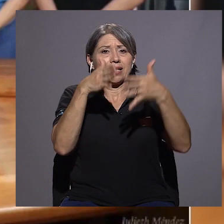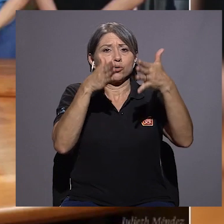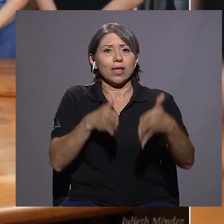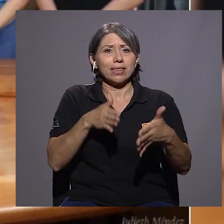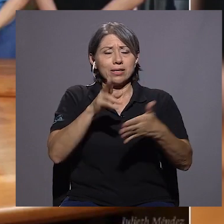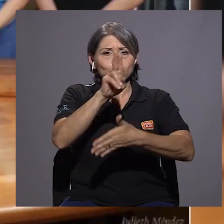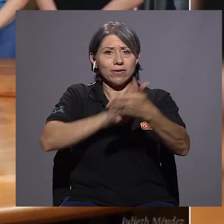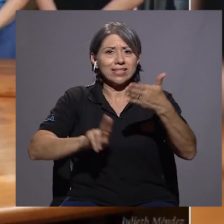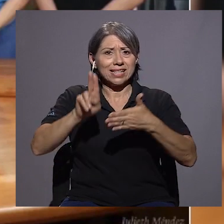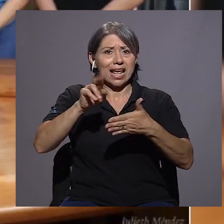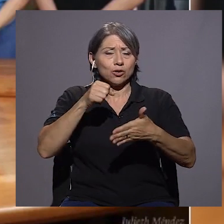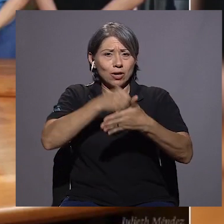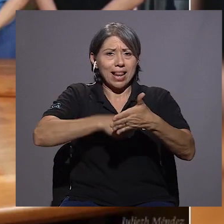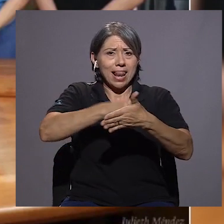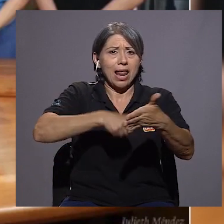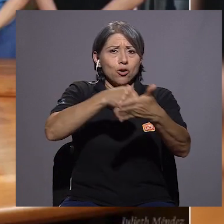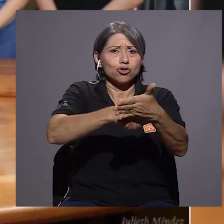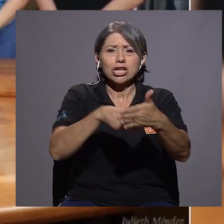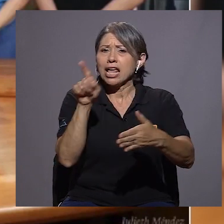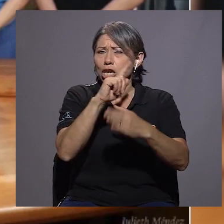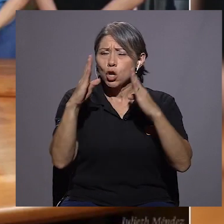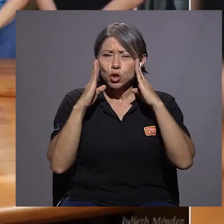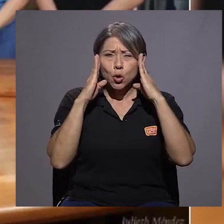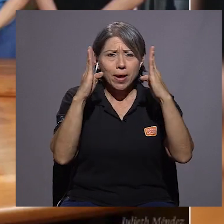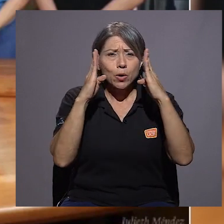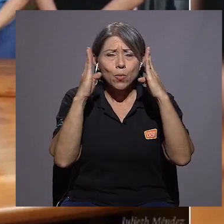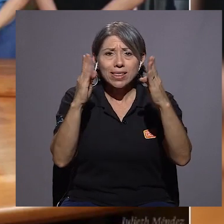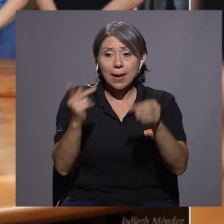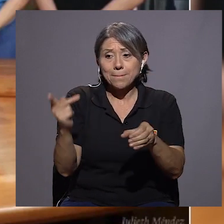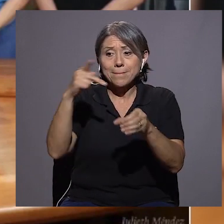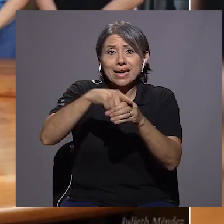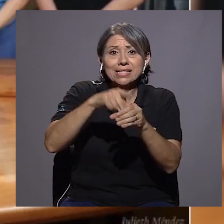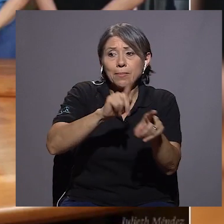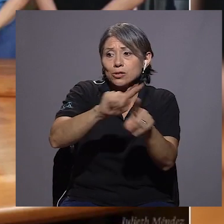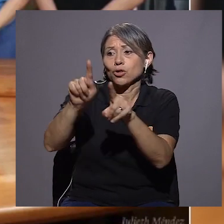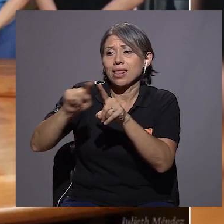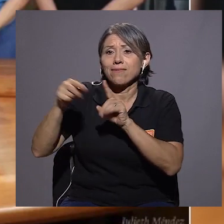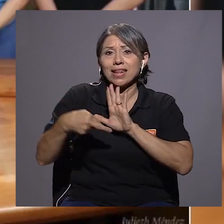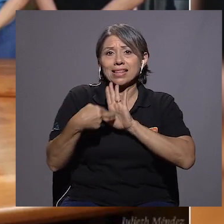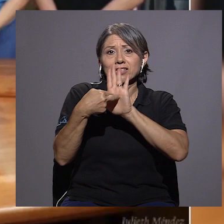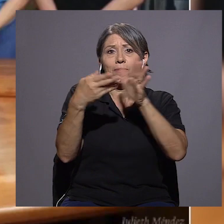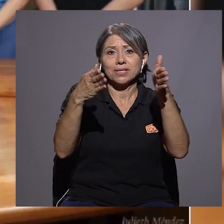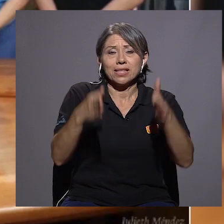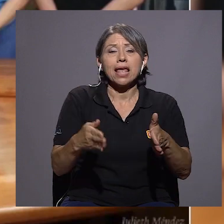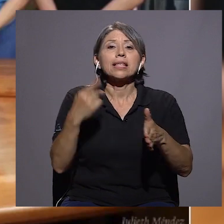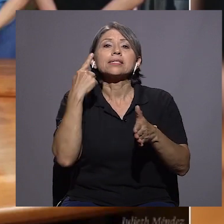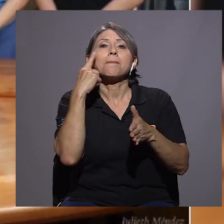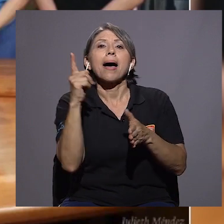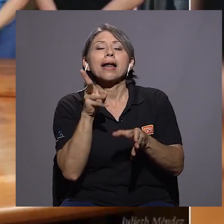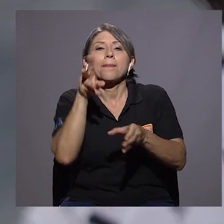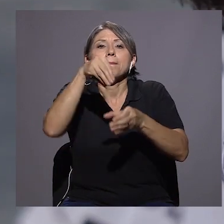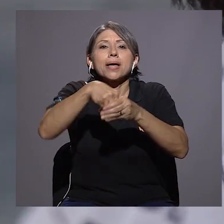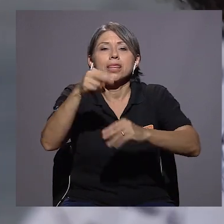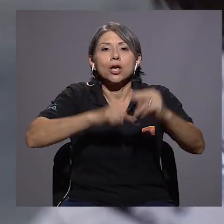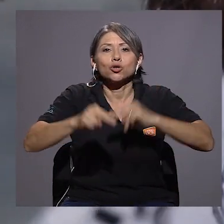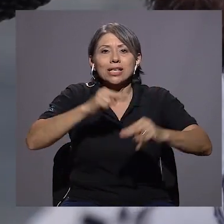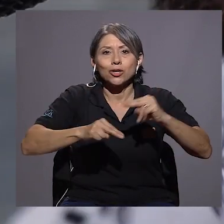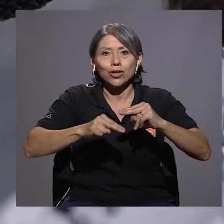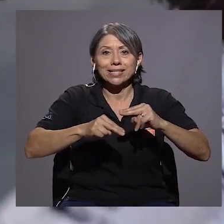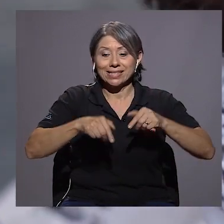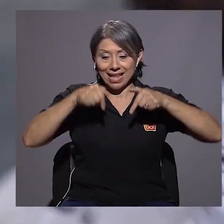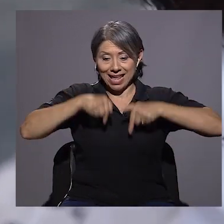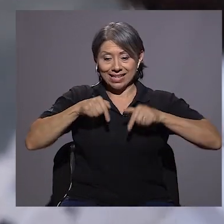de estudiantes universitarios en la lucha, ni mucho menos la participación activa de vocerías para formar parte de las